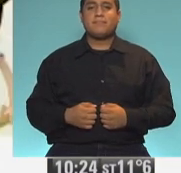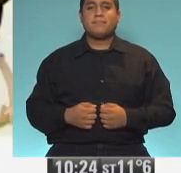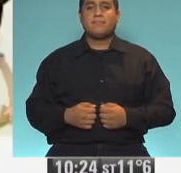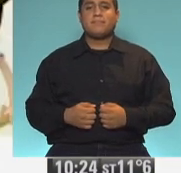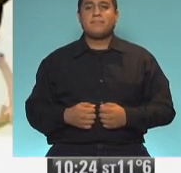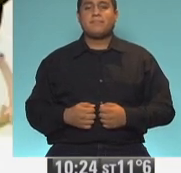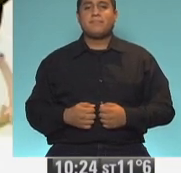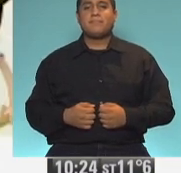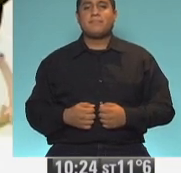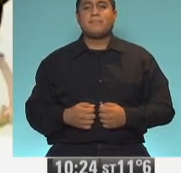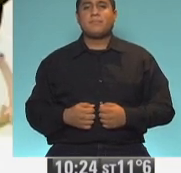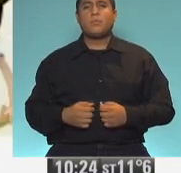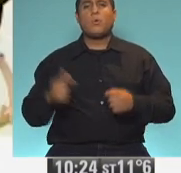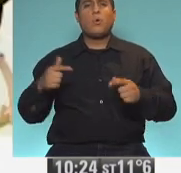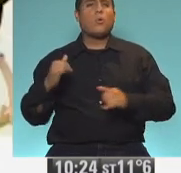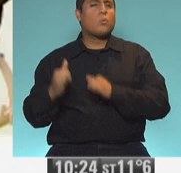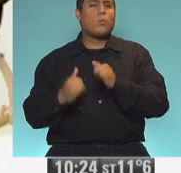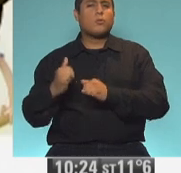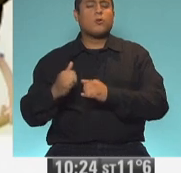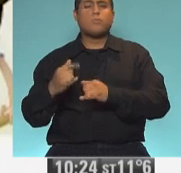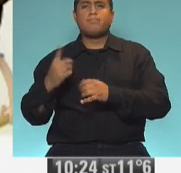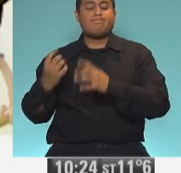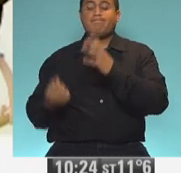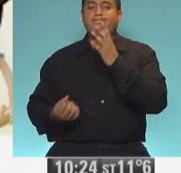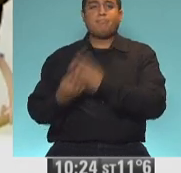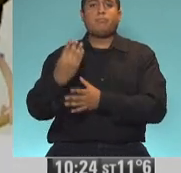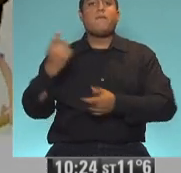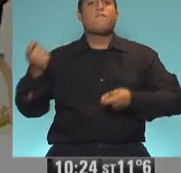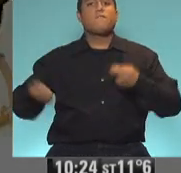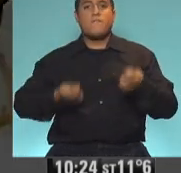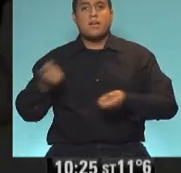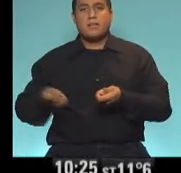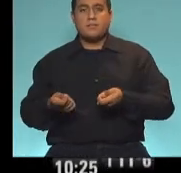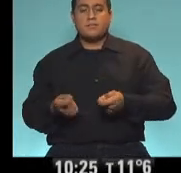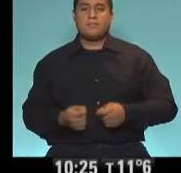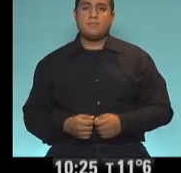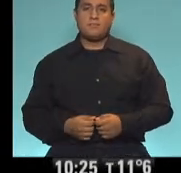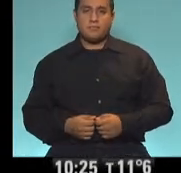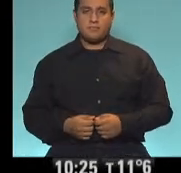Hoy presentamos el inventor del baile.